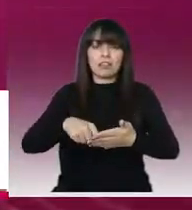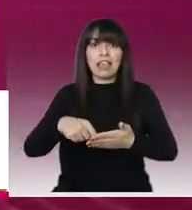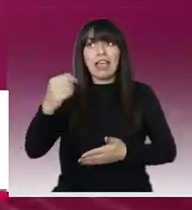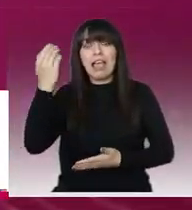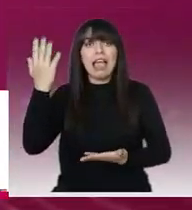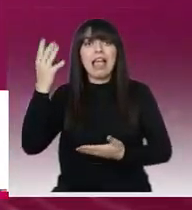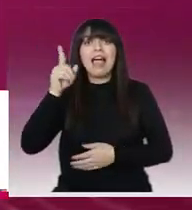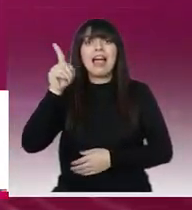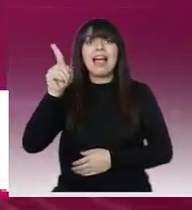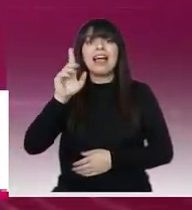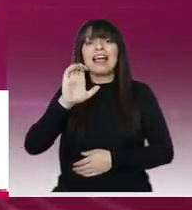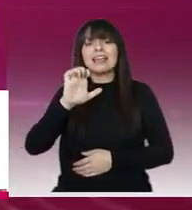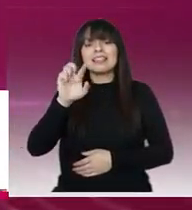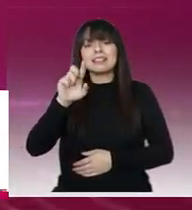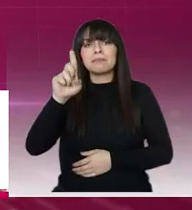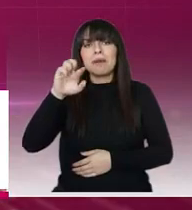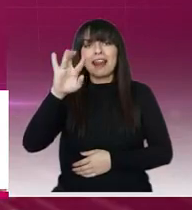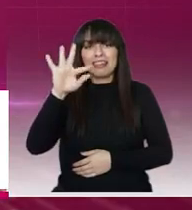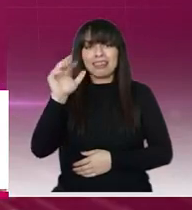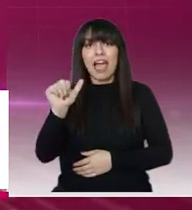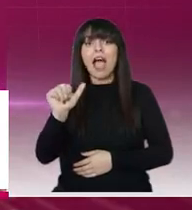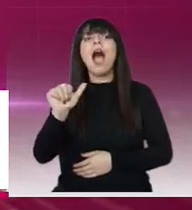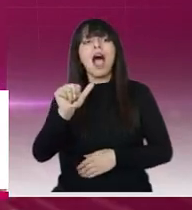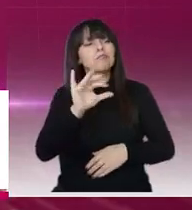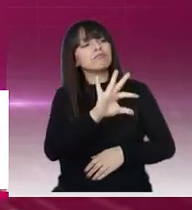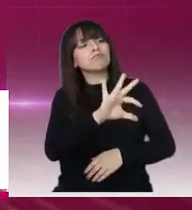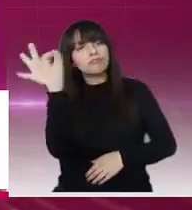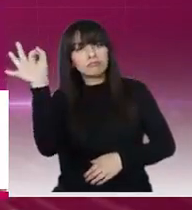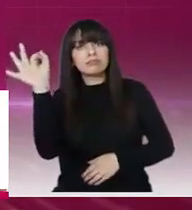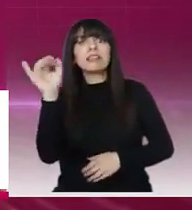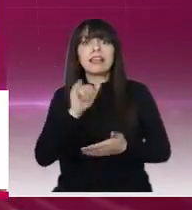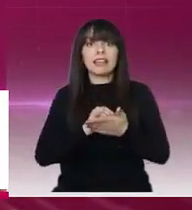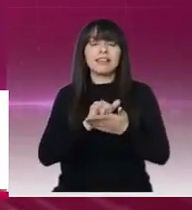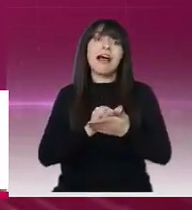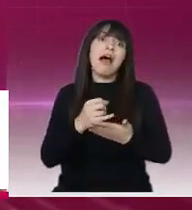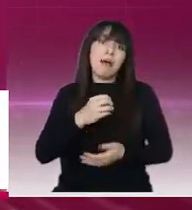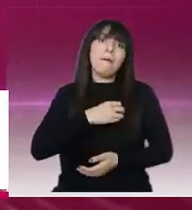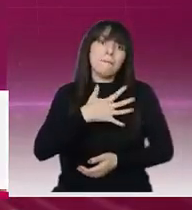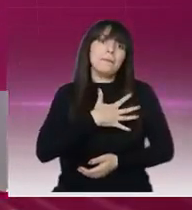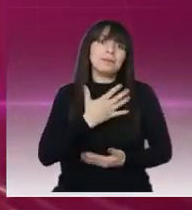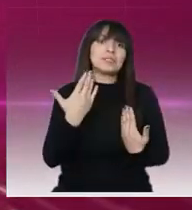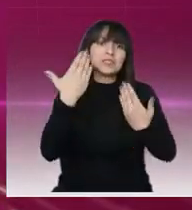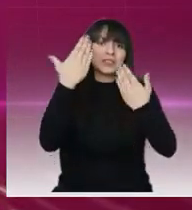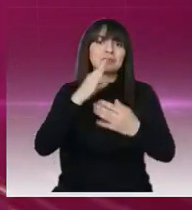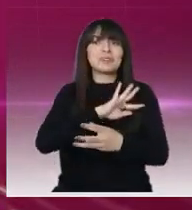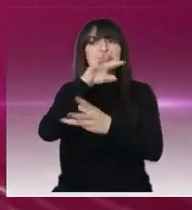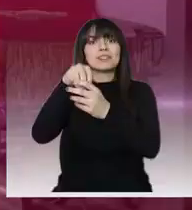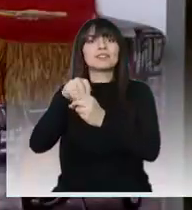República Checa, donde tendrá la oportunidad de jugar la Futsal Champions League.